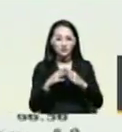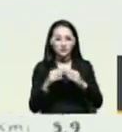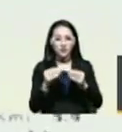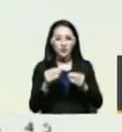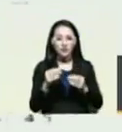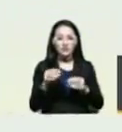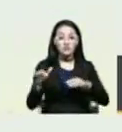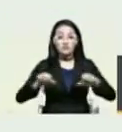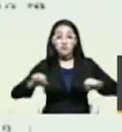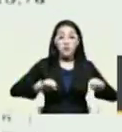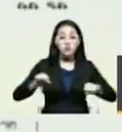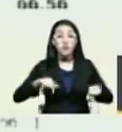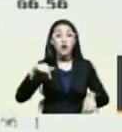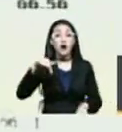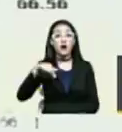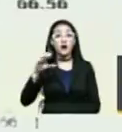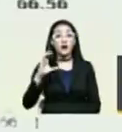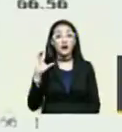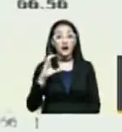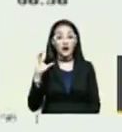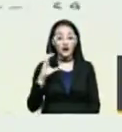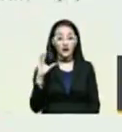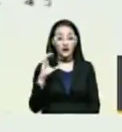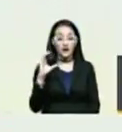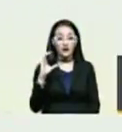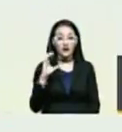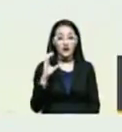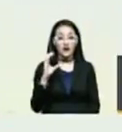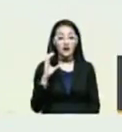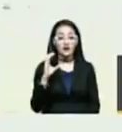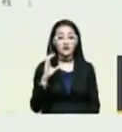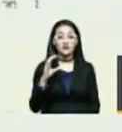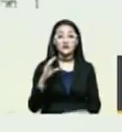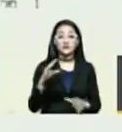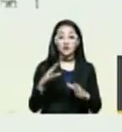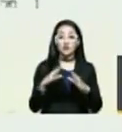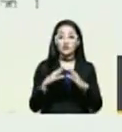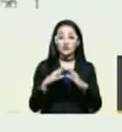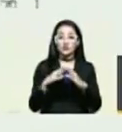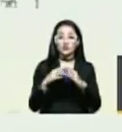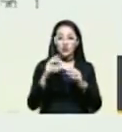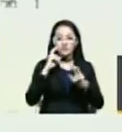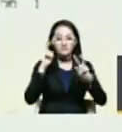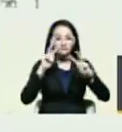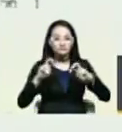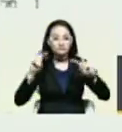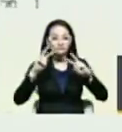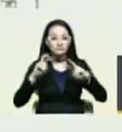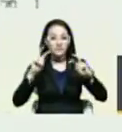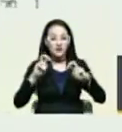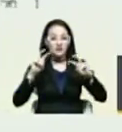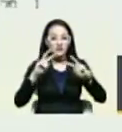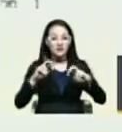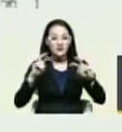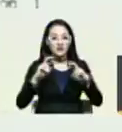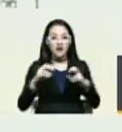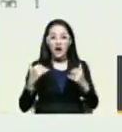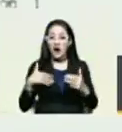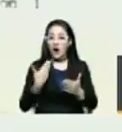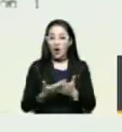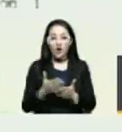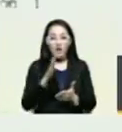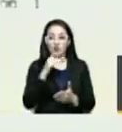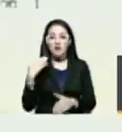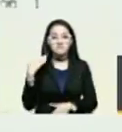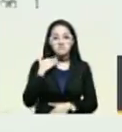fue sentido en la Gran Caracas y se están tomando todas las medidas preventivas de monitoreo. Hasta ahora no se reporta ningún